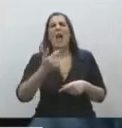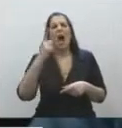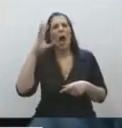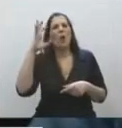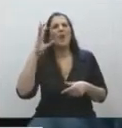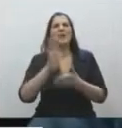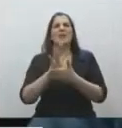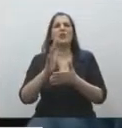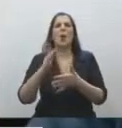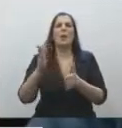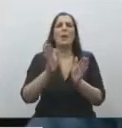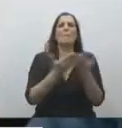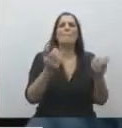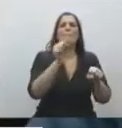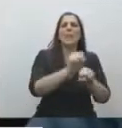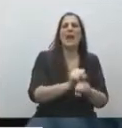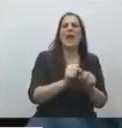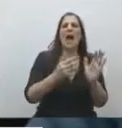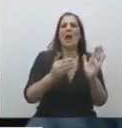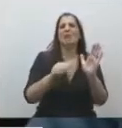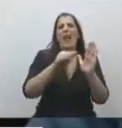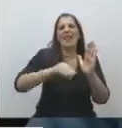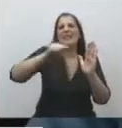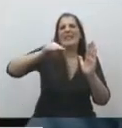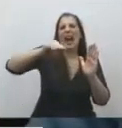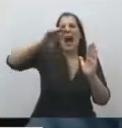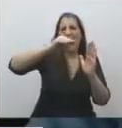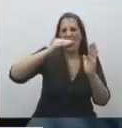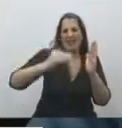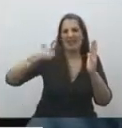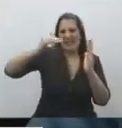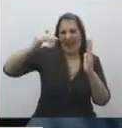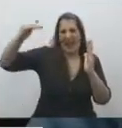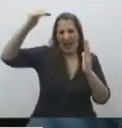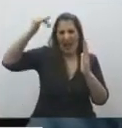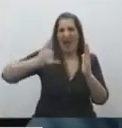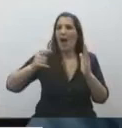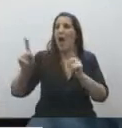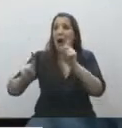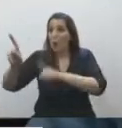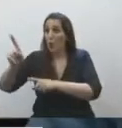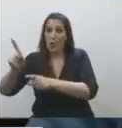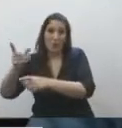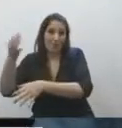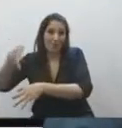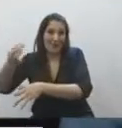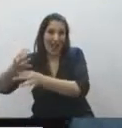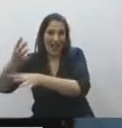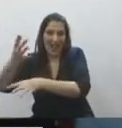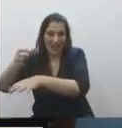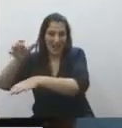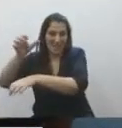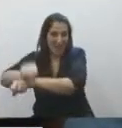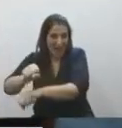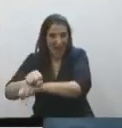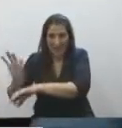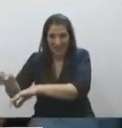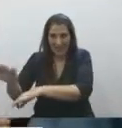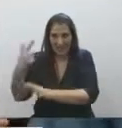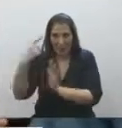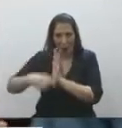mal implementada podía ser mucho mal, la política bien implementada podía ser mucho bien. Ajá. Entonces, a partir de ahí, salía del